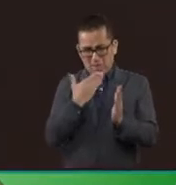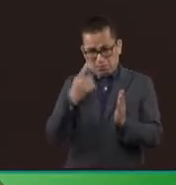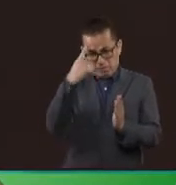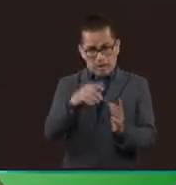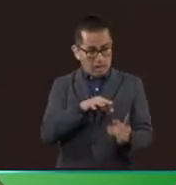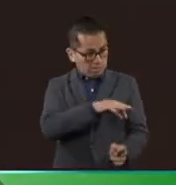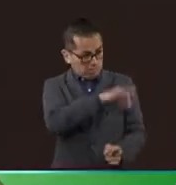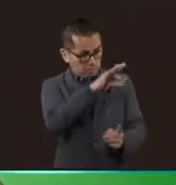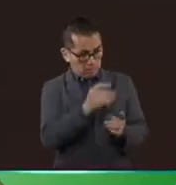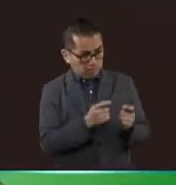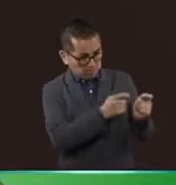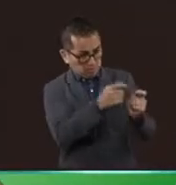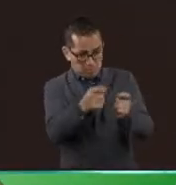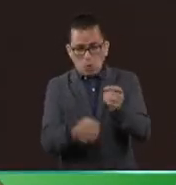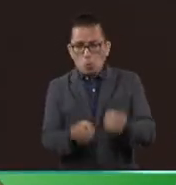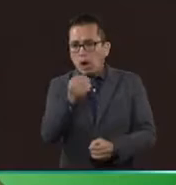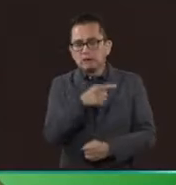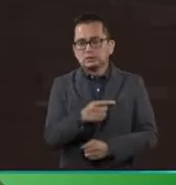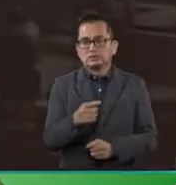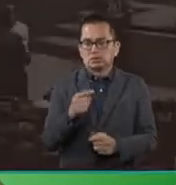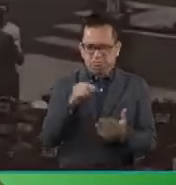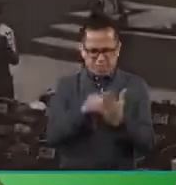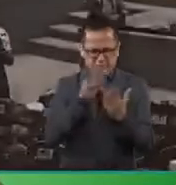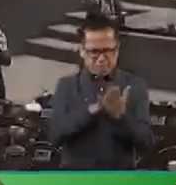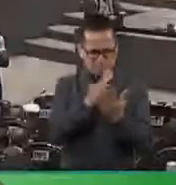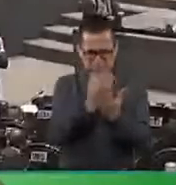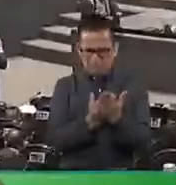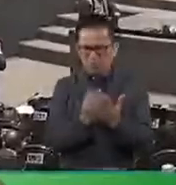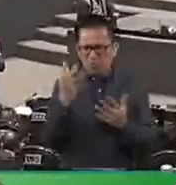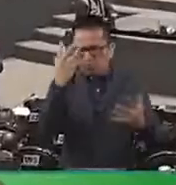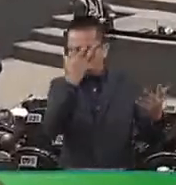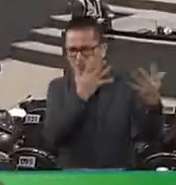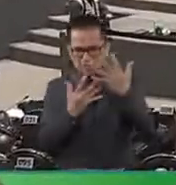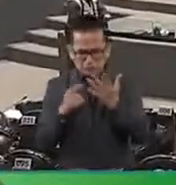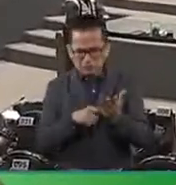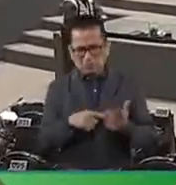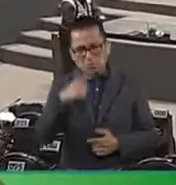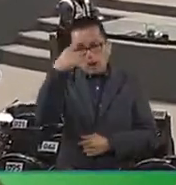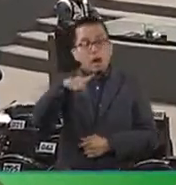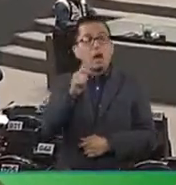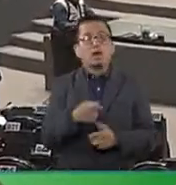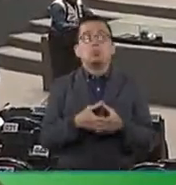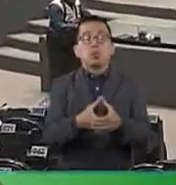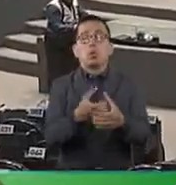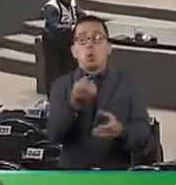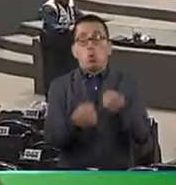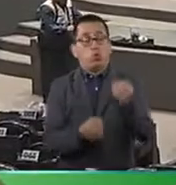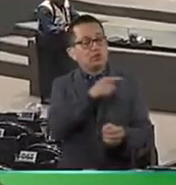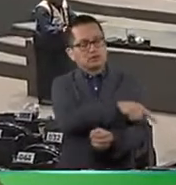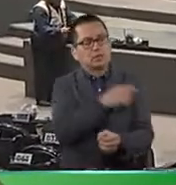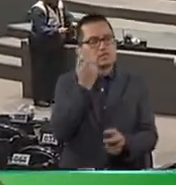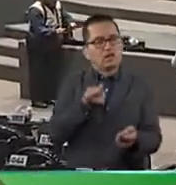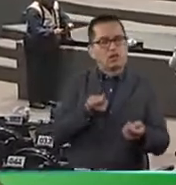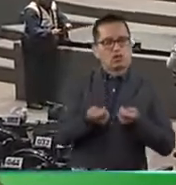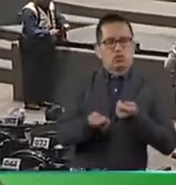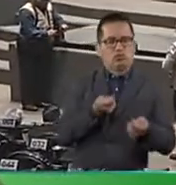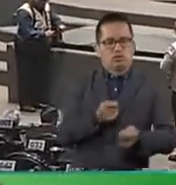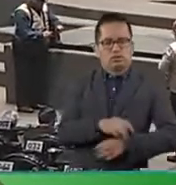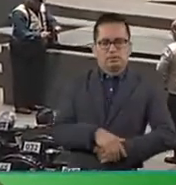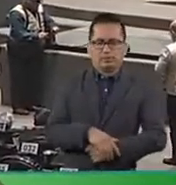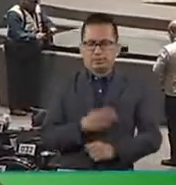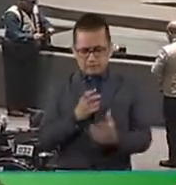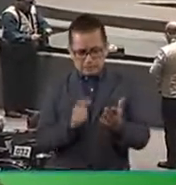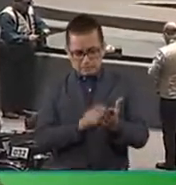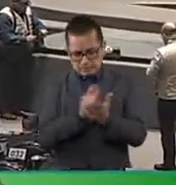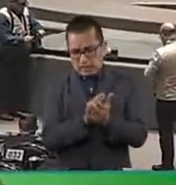y que les da el poder sobre la elección suprimiendo la separación de poderes la irresponsabilidad de esta reforma no se